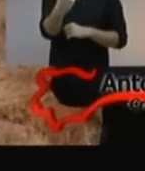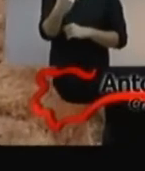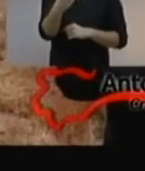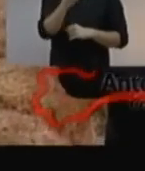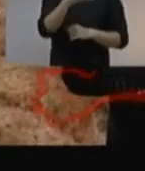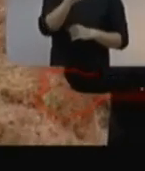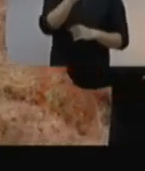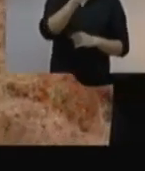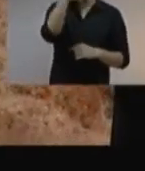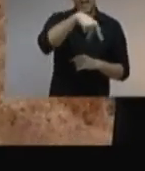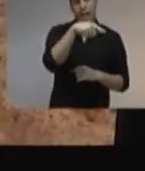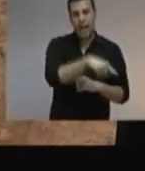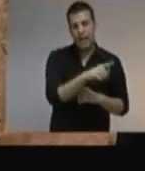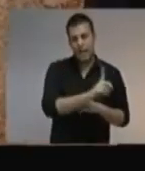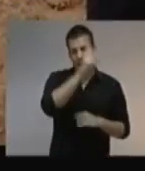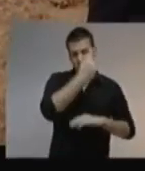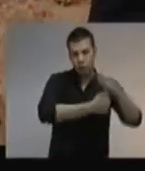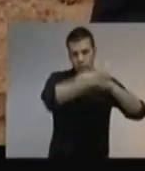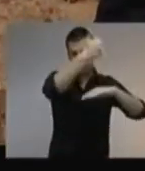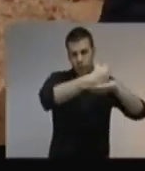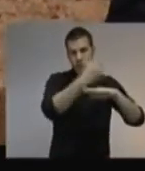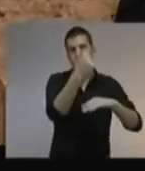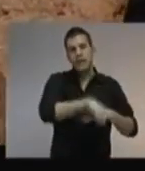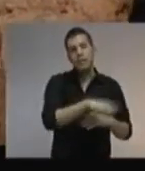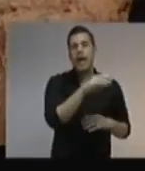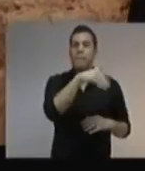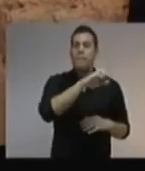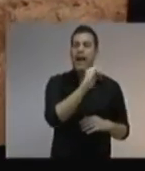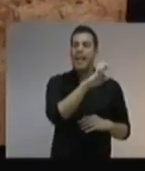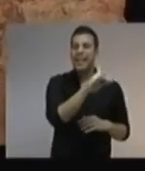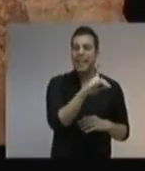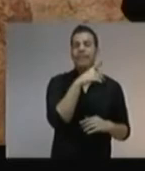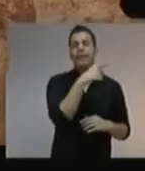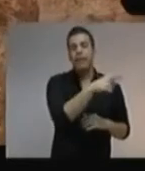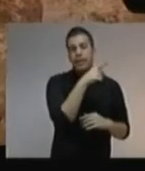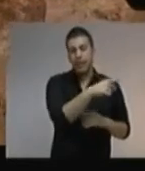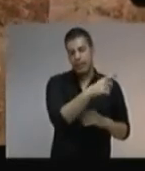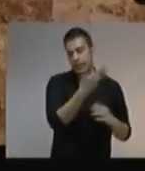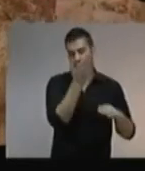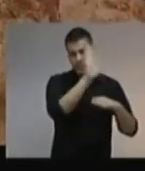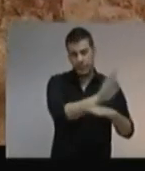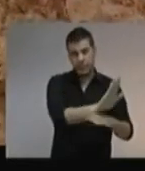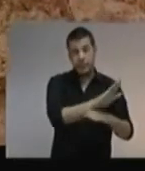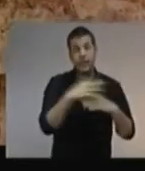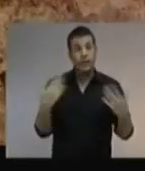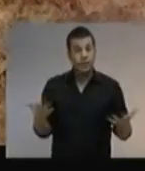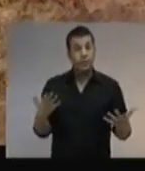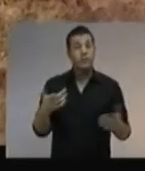tenían en Acorán a su Dios supremo. Y tenemos también a Majek, el sol, que es la fuerza que lo